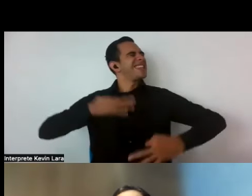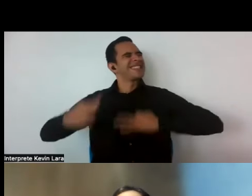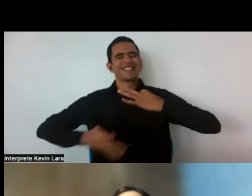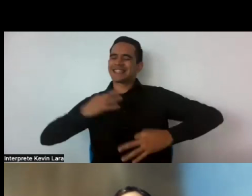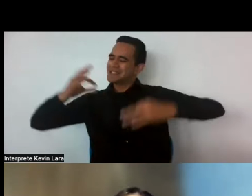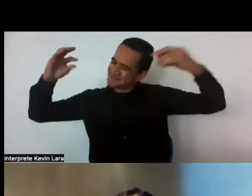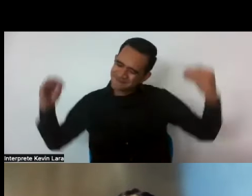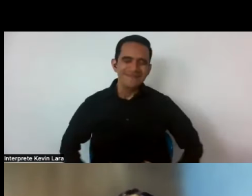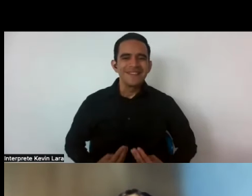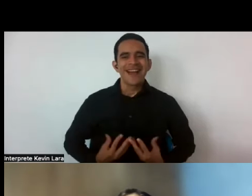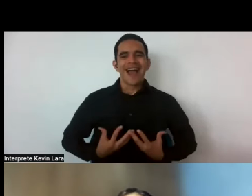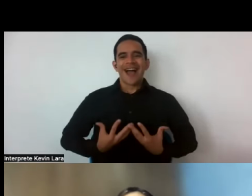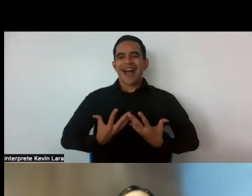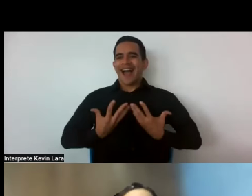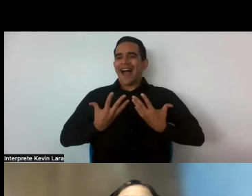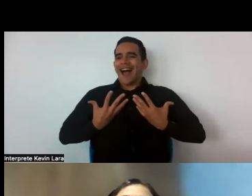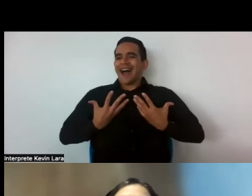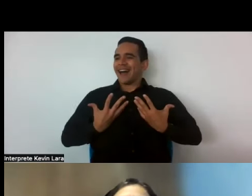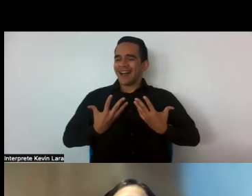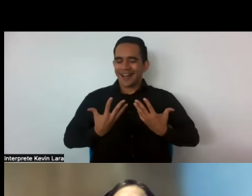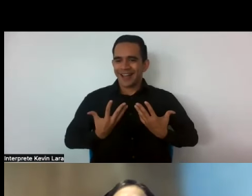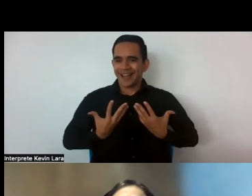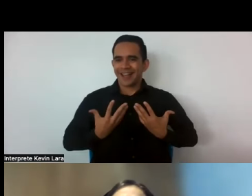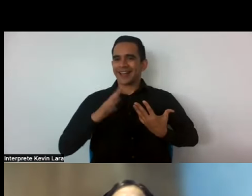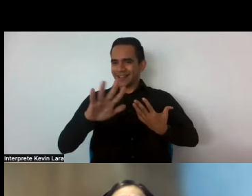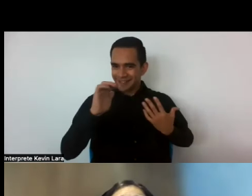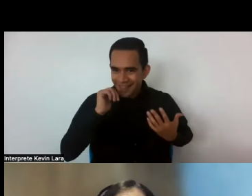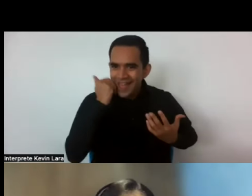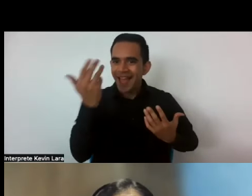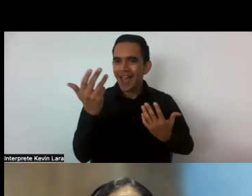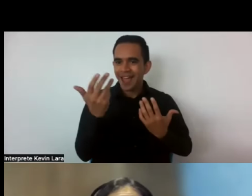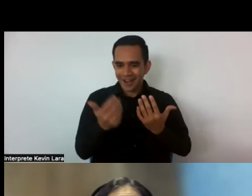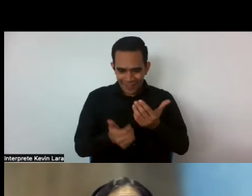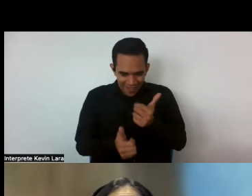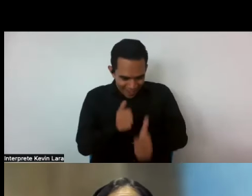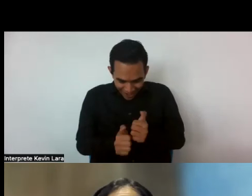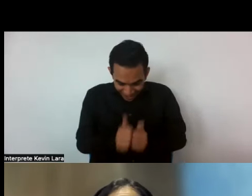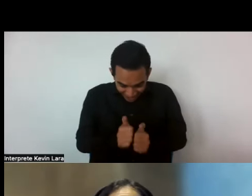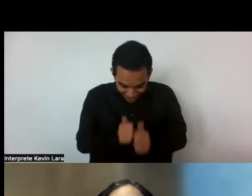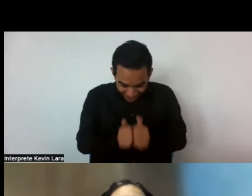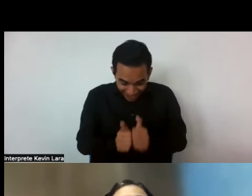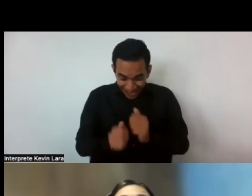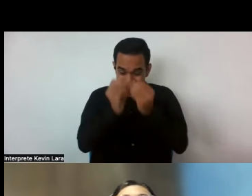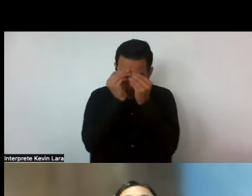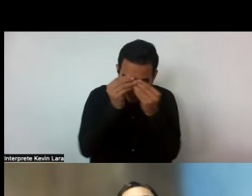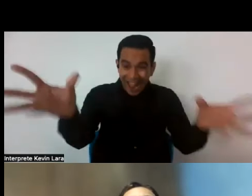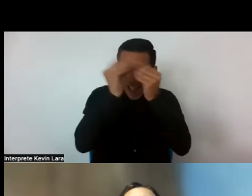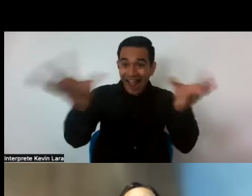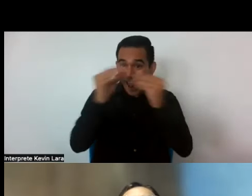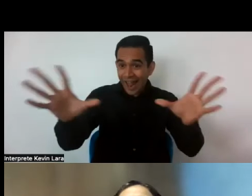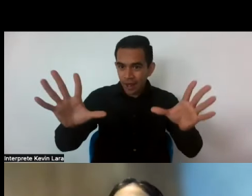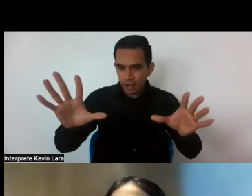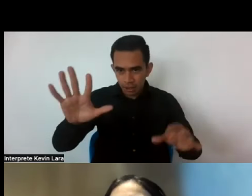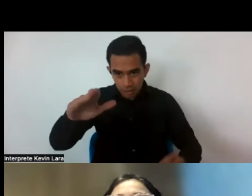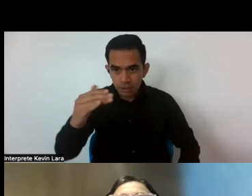de compartir un mensaje. ¿Es fácil? ¿Ha sido la comunicación